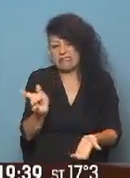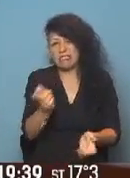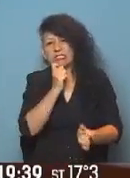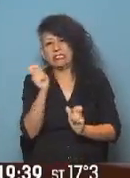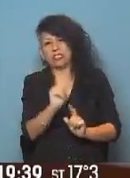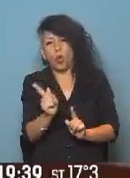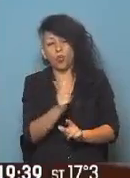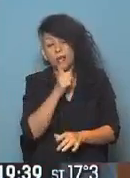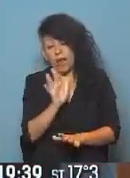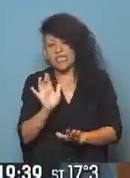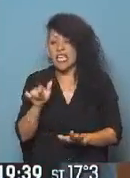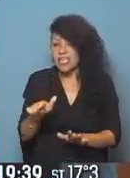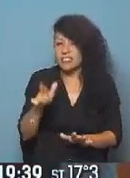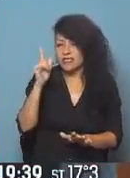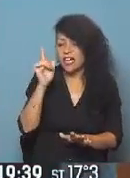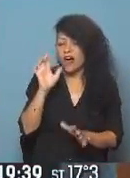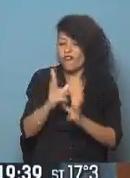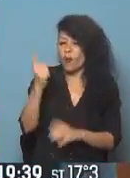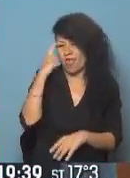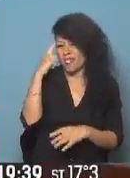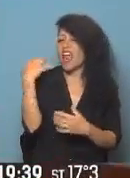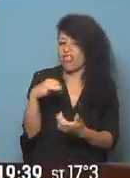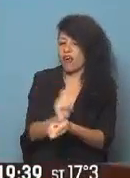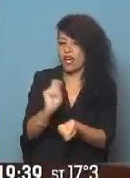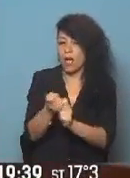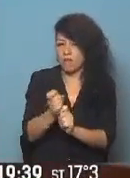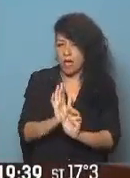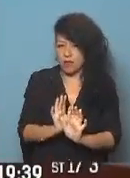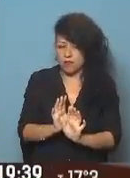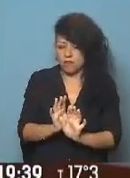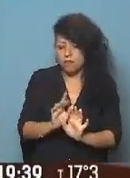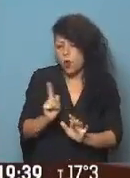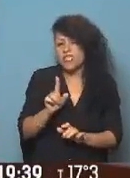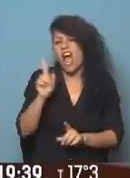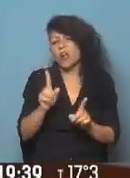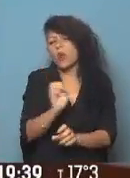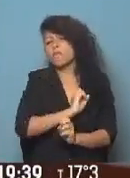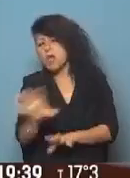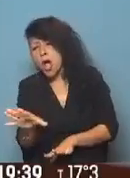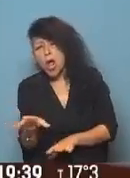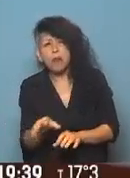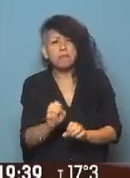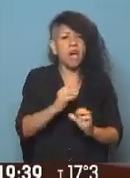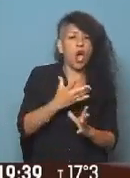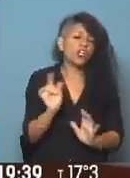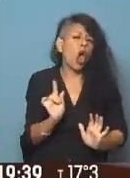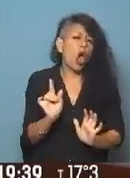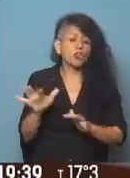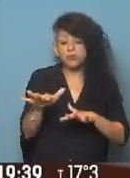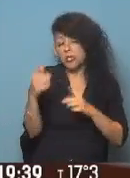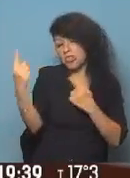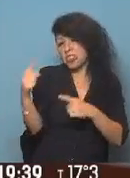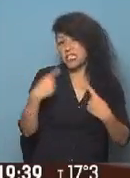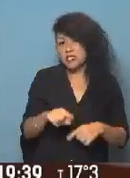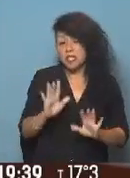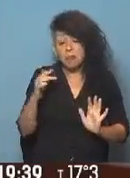creo que son de las cosas que hay que cambiar. Yo digo que no hay posiciones mejores ni peores, son distintas. Nosotros, como yo te decía, para mí lo más cómodo